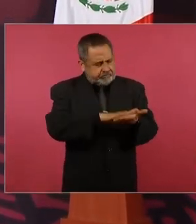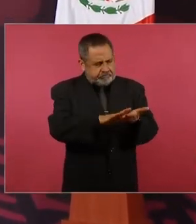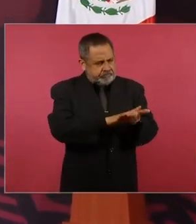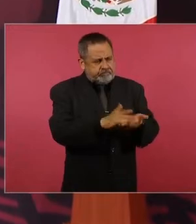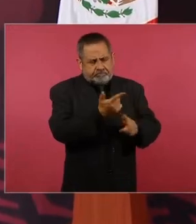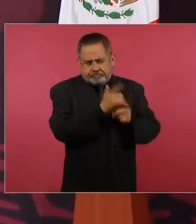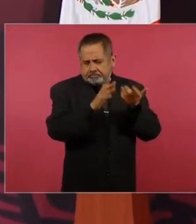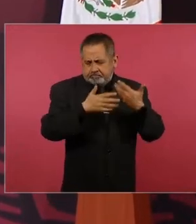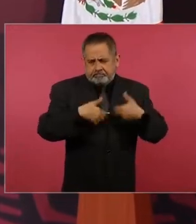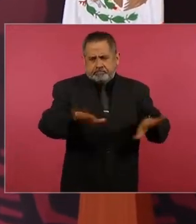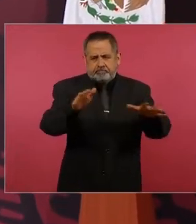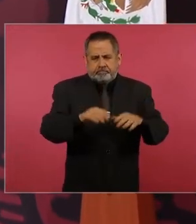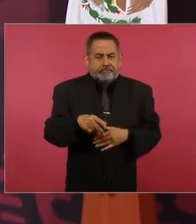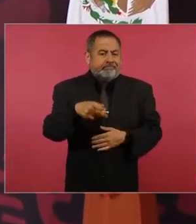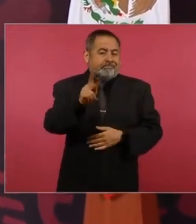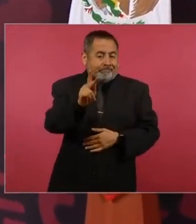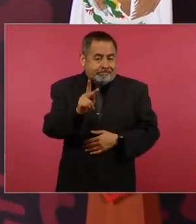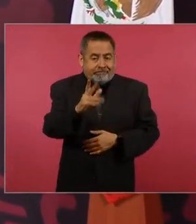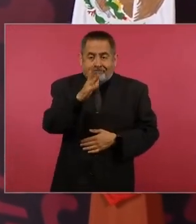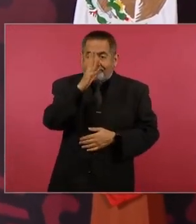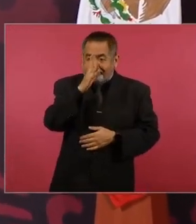Pero no podemos nosotros aplicar